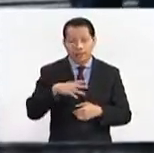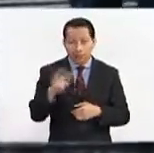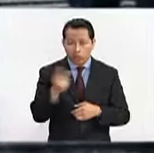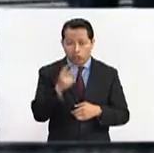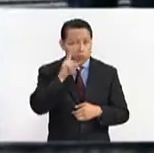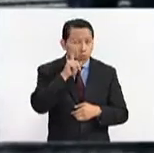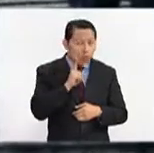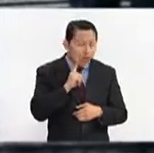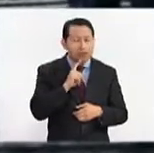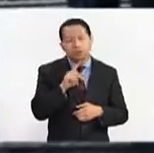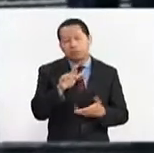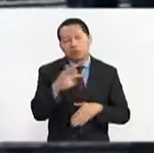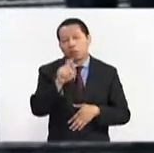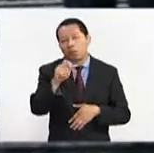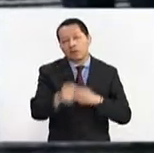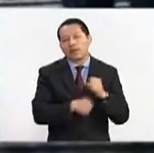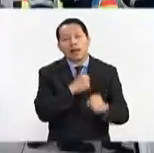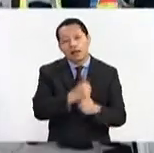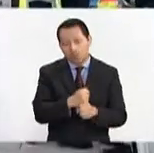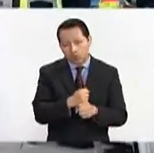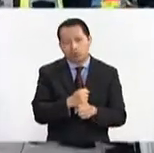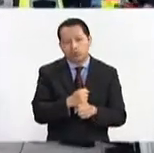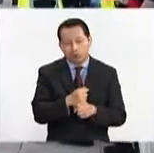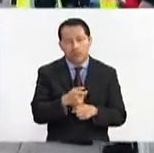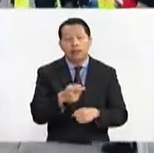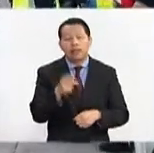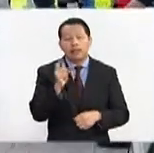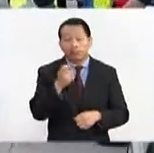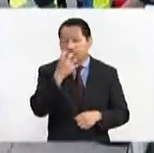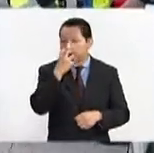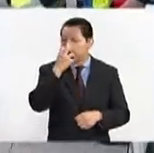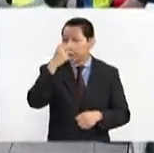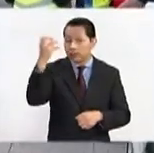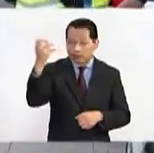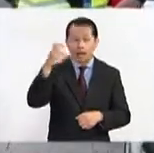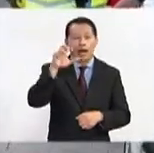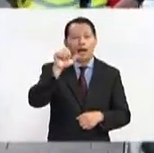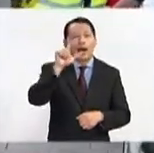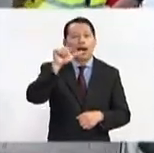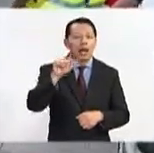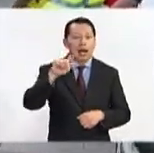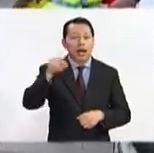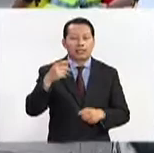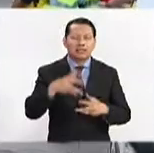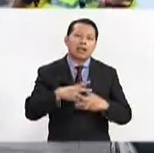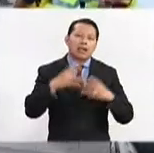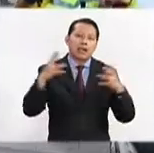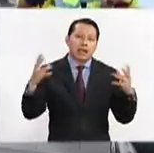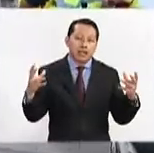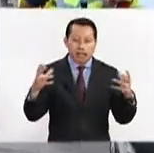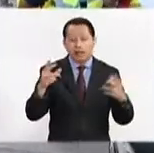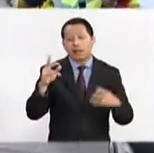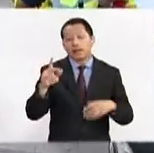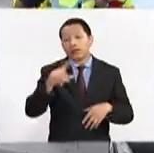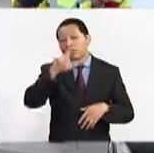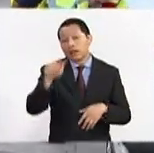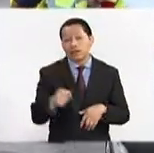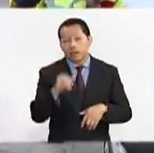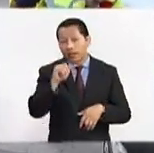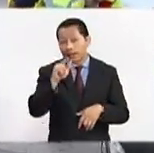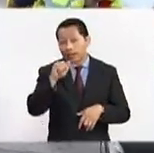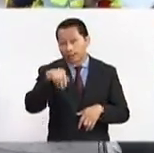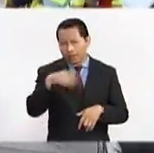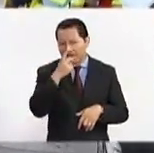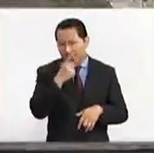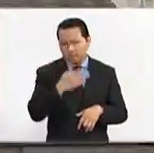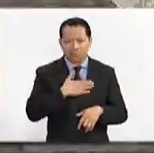son mujeres de unos 20 años y ahí el atacante gritó a la exgrande durante la agresión. Horas después, el Estado Islámico se